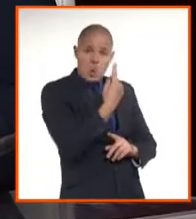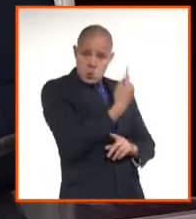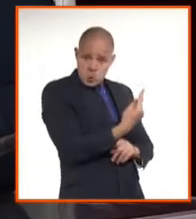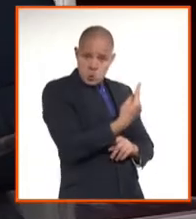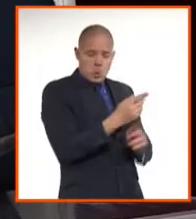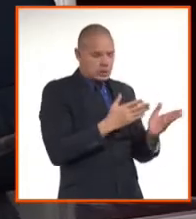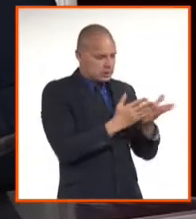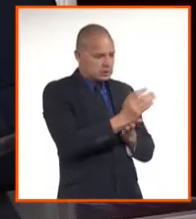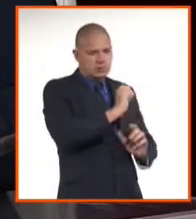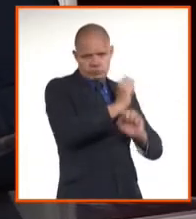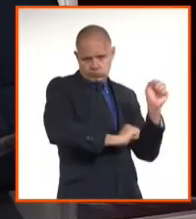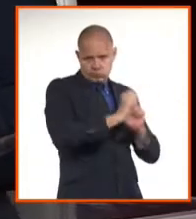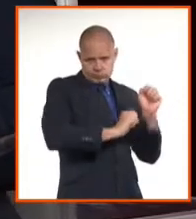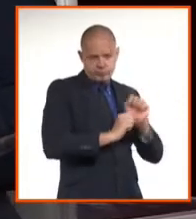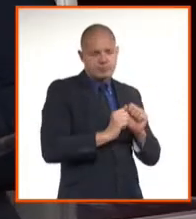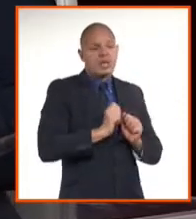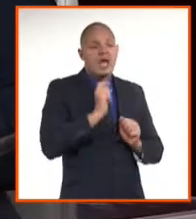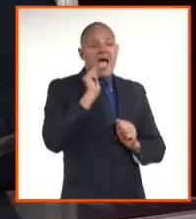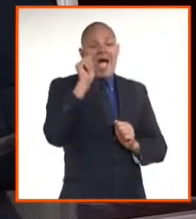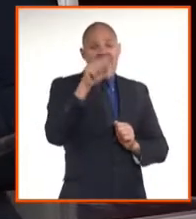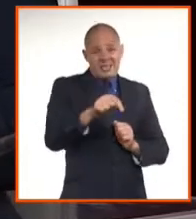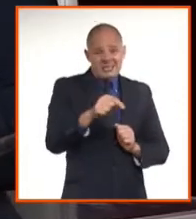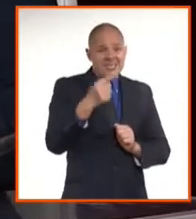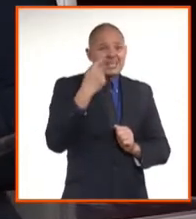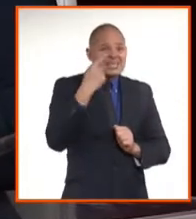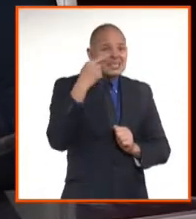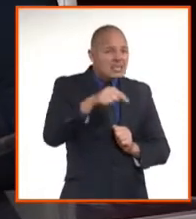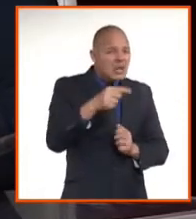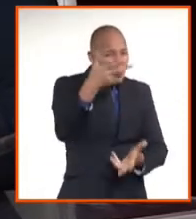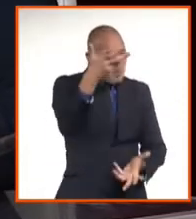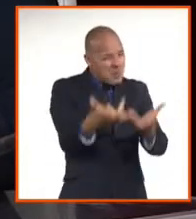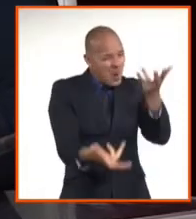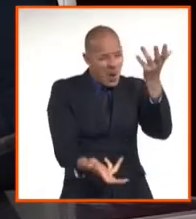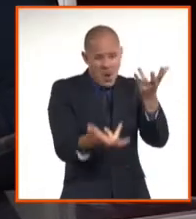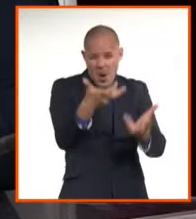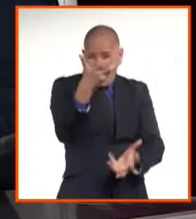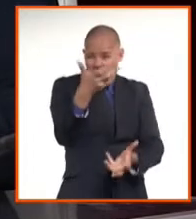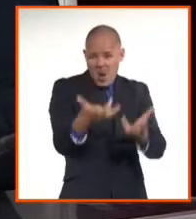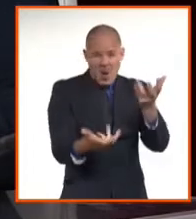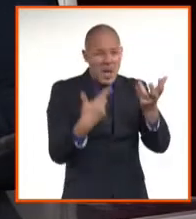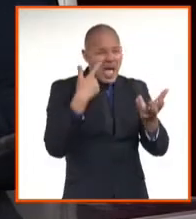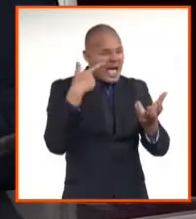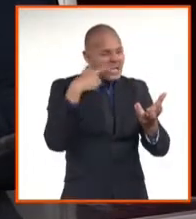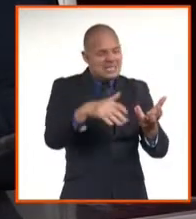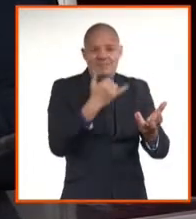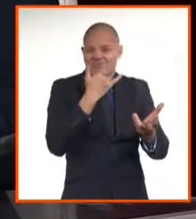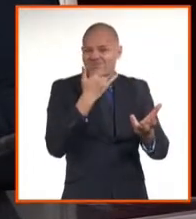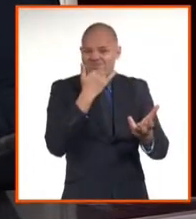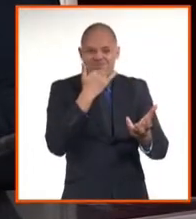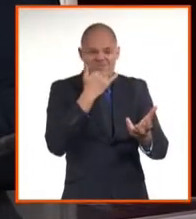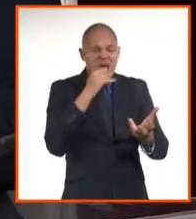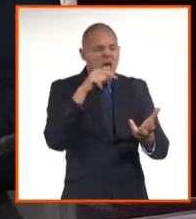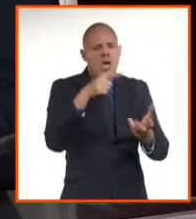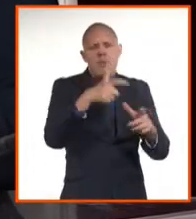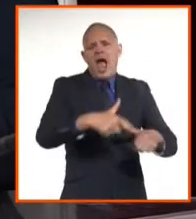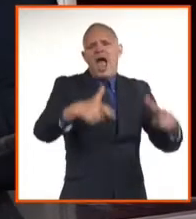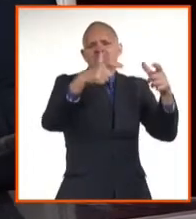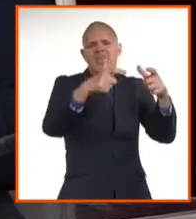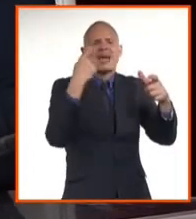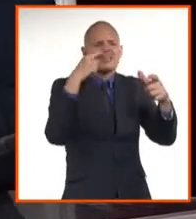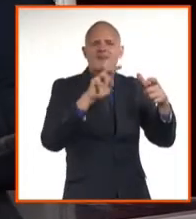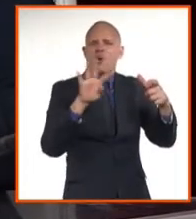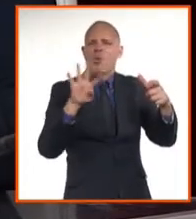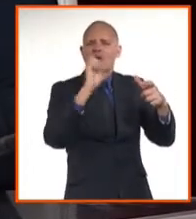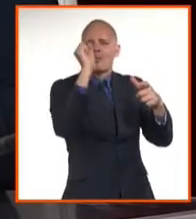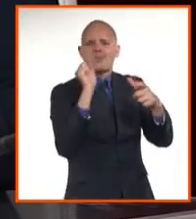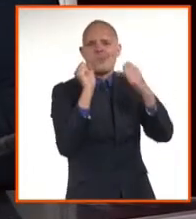alta. Realmente la llama incidió en una de las cuatro columnas, la columna delantera derecha, incidió con mucha fuerza. El acero, cuando la